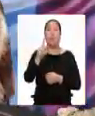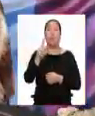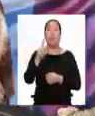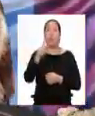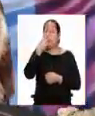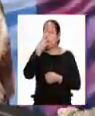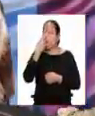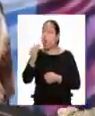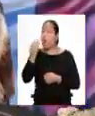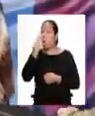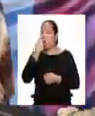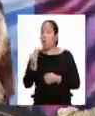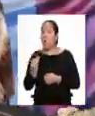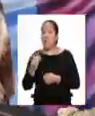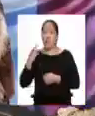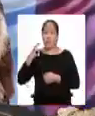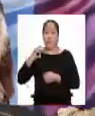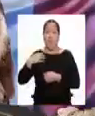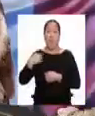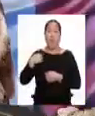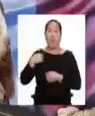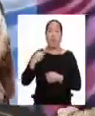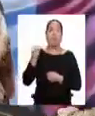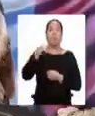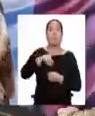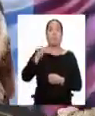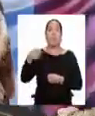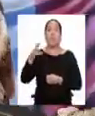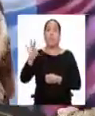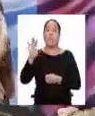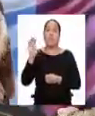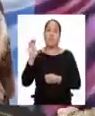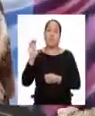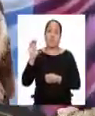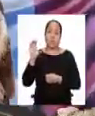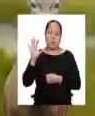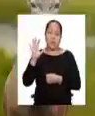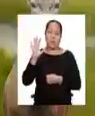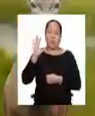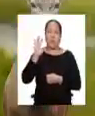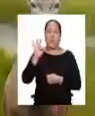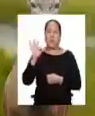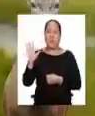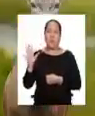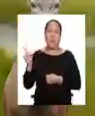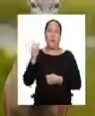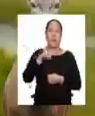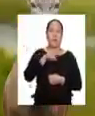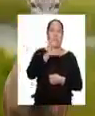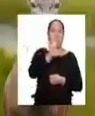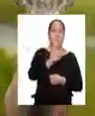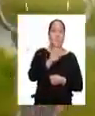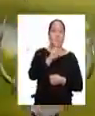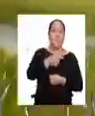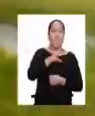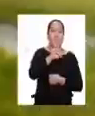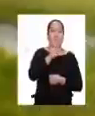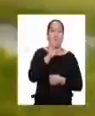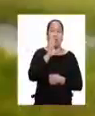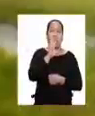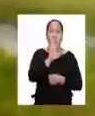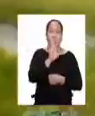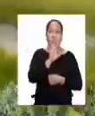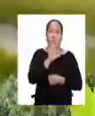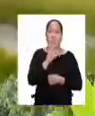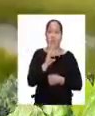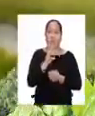fueron liberados entre 1995 y 1996. Y así se redujo la densidad de